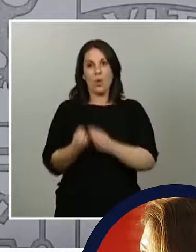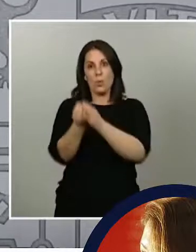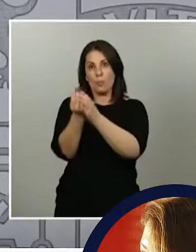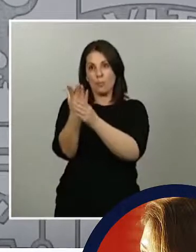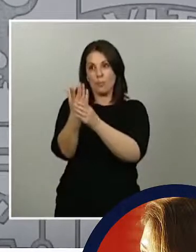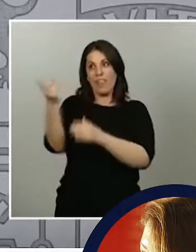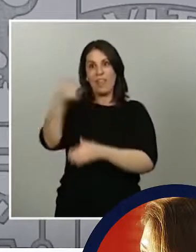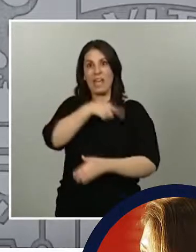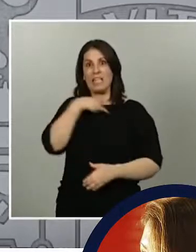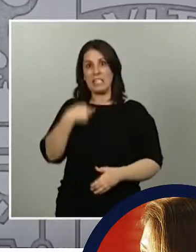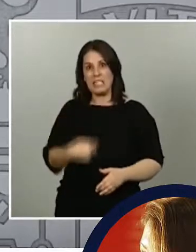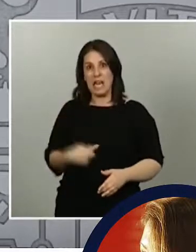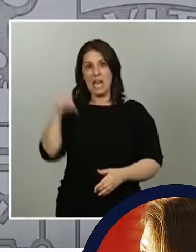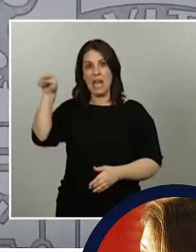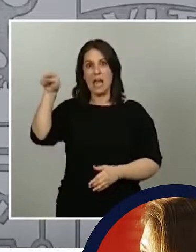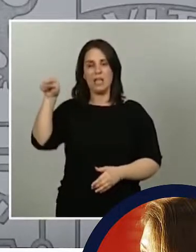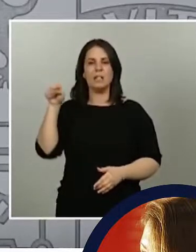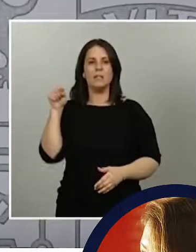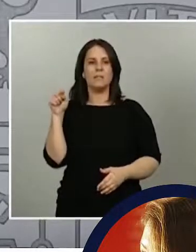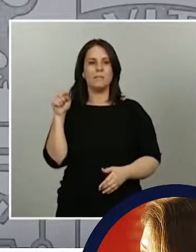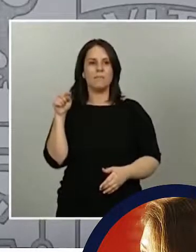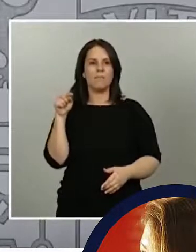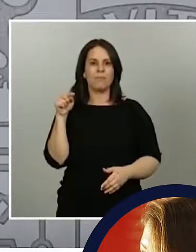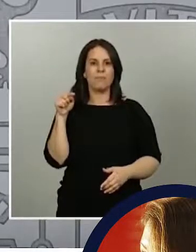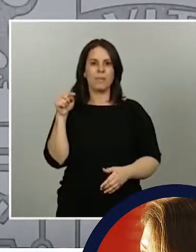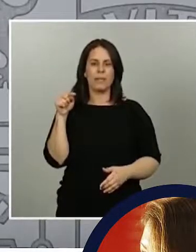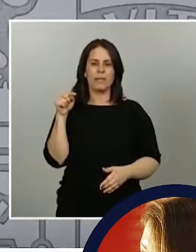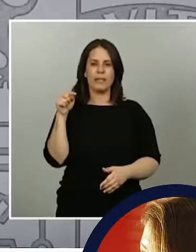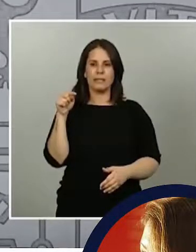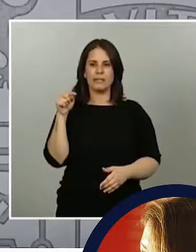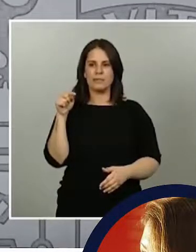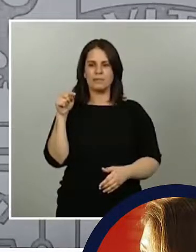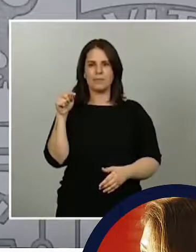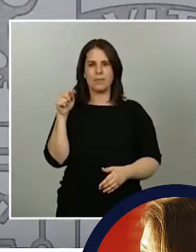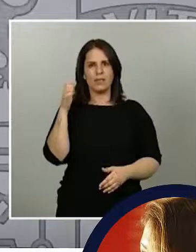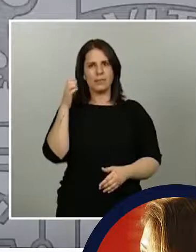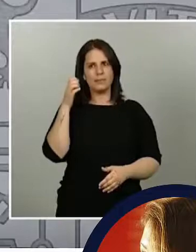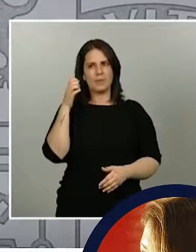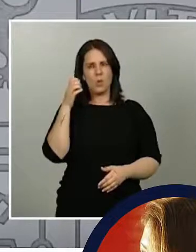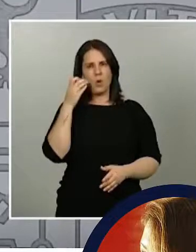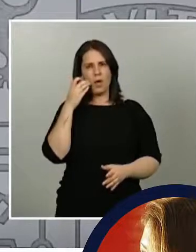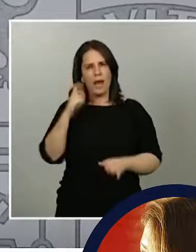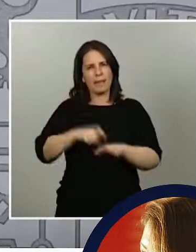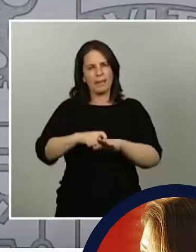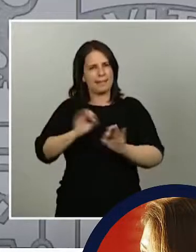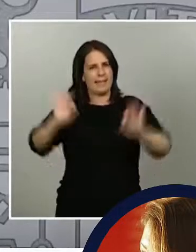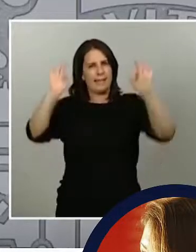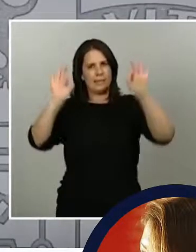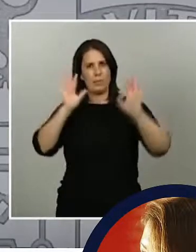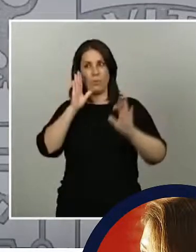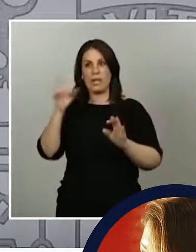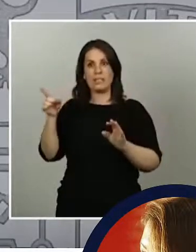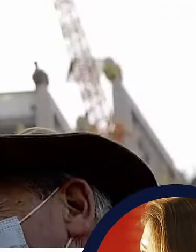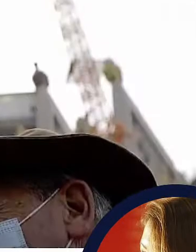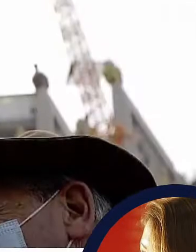vuelvo a contar lo que estaba diciéndoles. Yo sí te escuché, pero si podemos retomarlo porque se pudiera pensar